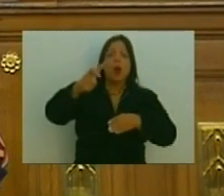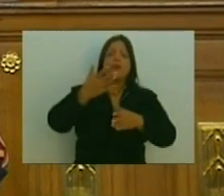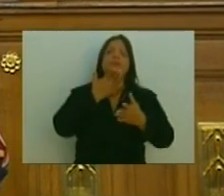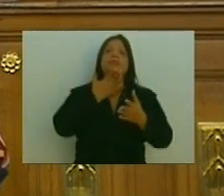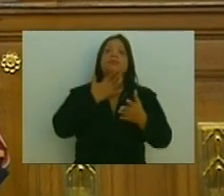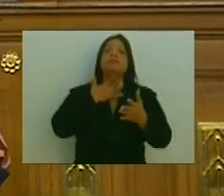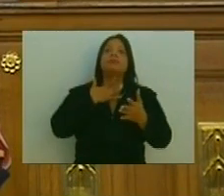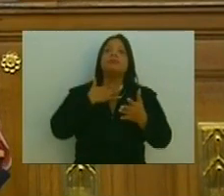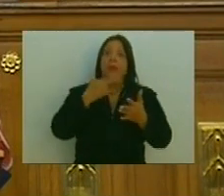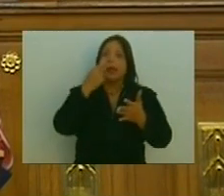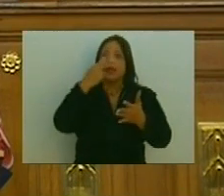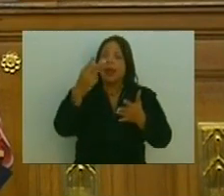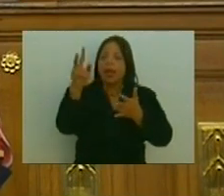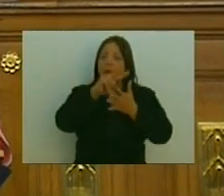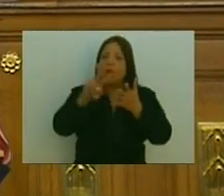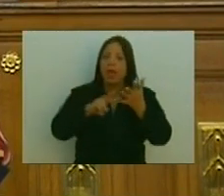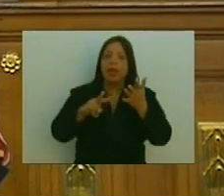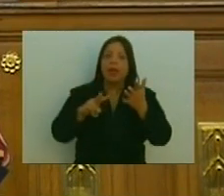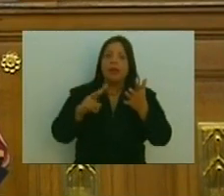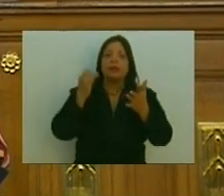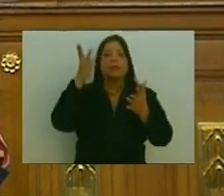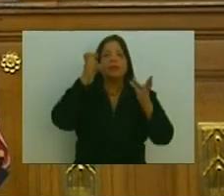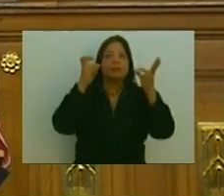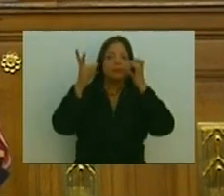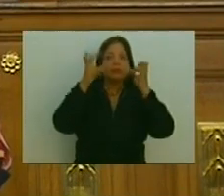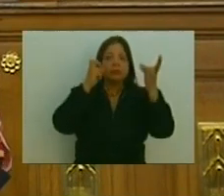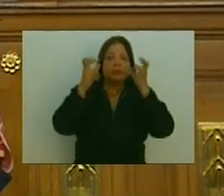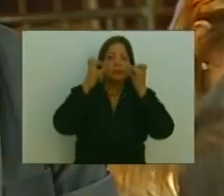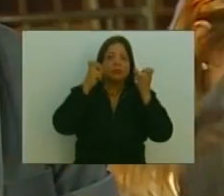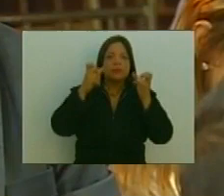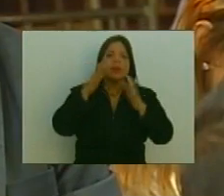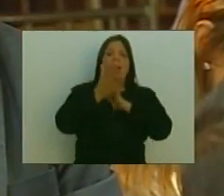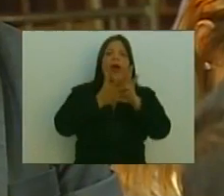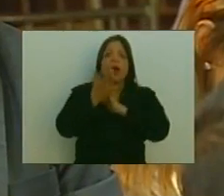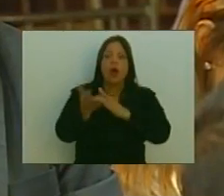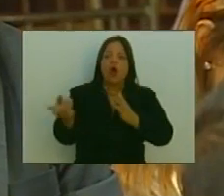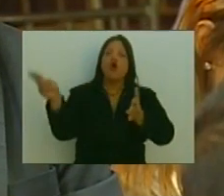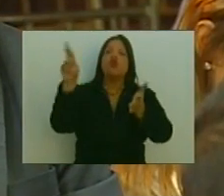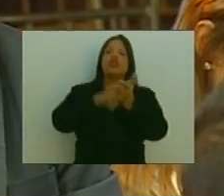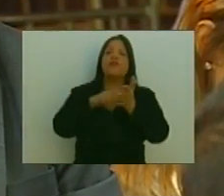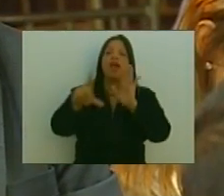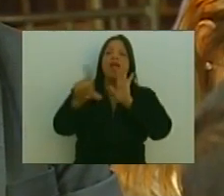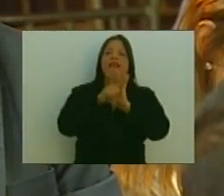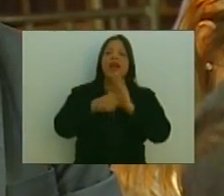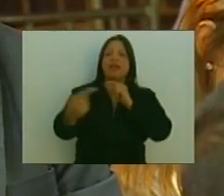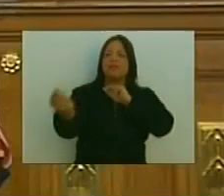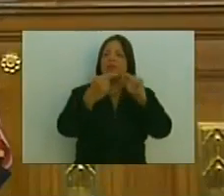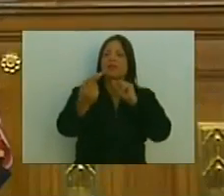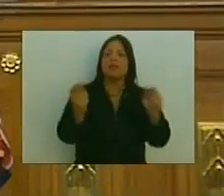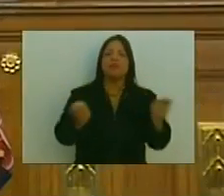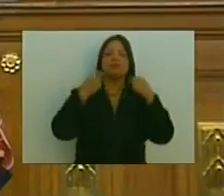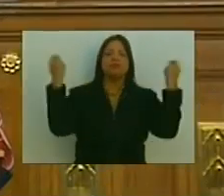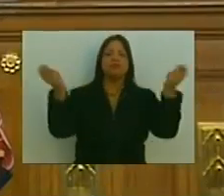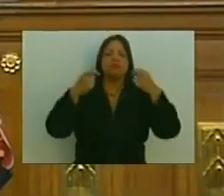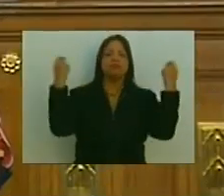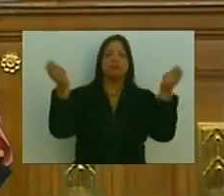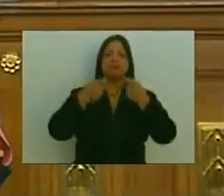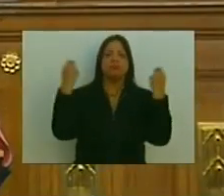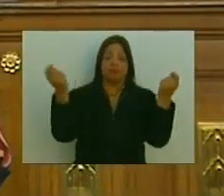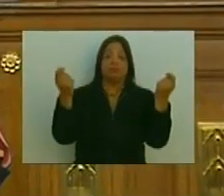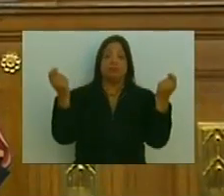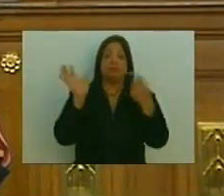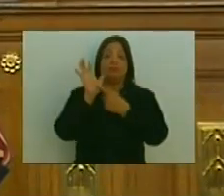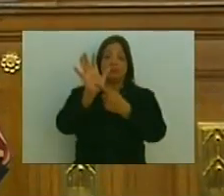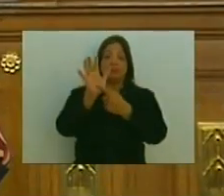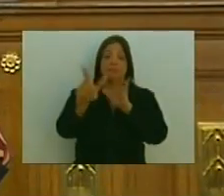sediento de que sea escuchado. Entonces, es interesante que saquemos nuevamente la ley a debate para que realmente no nos quede